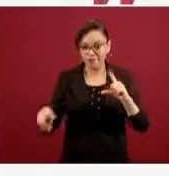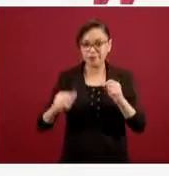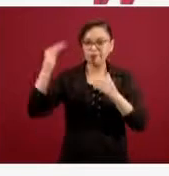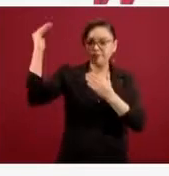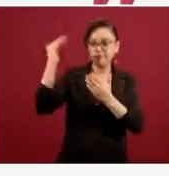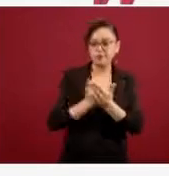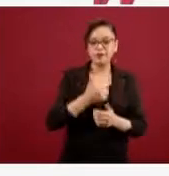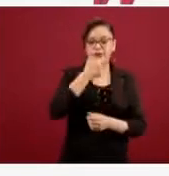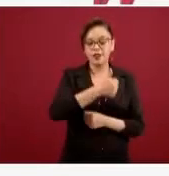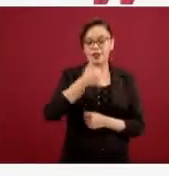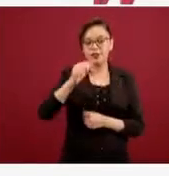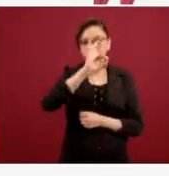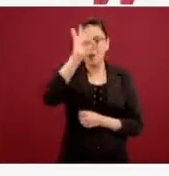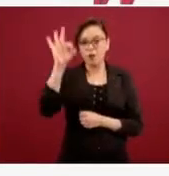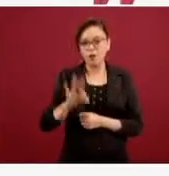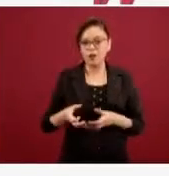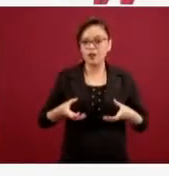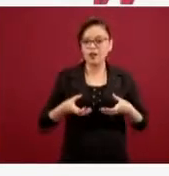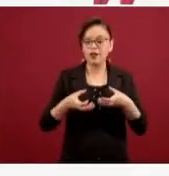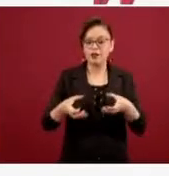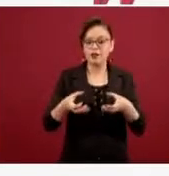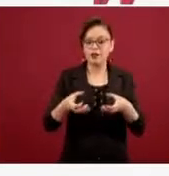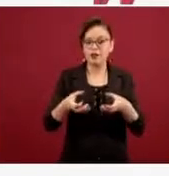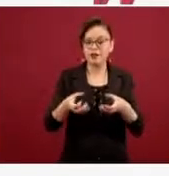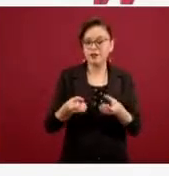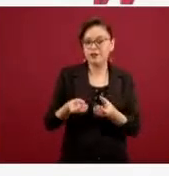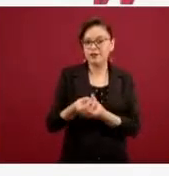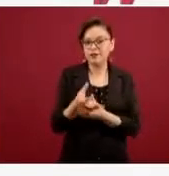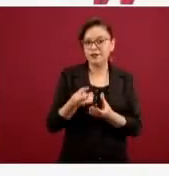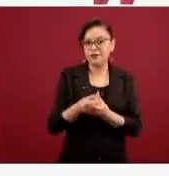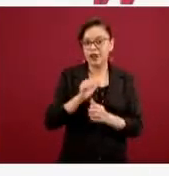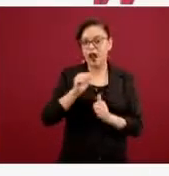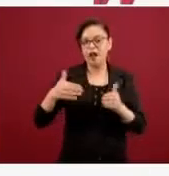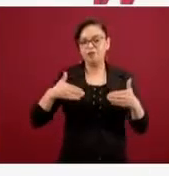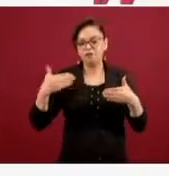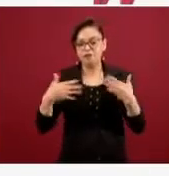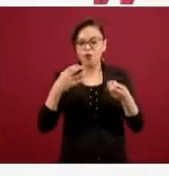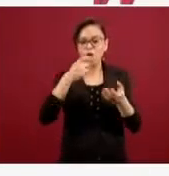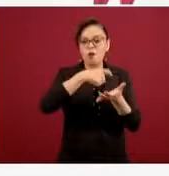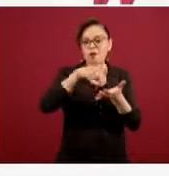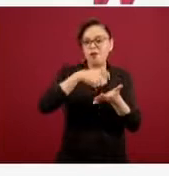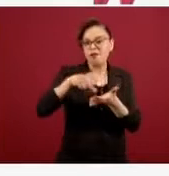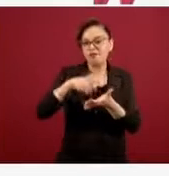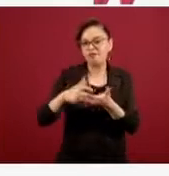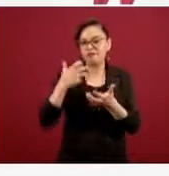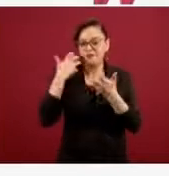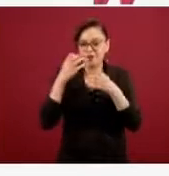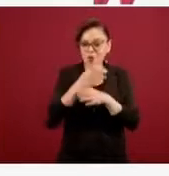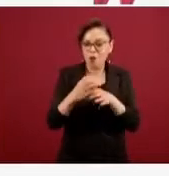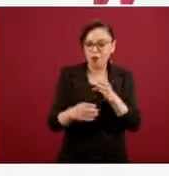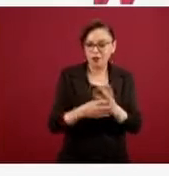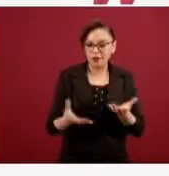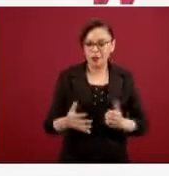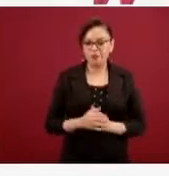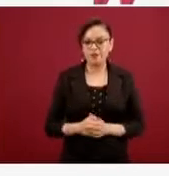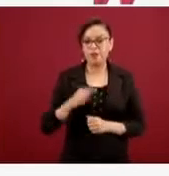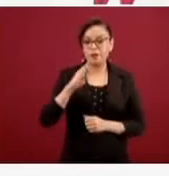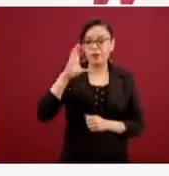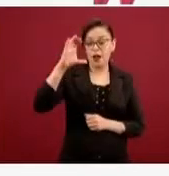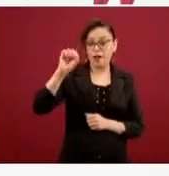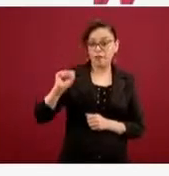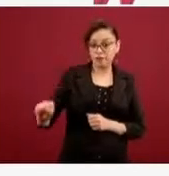de nuestra movilidad en materia de compras y entretenimiento. Quien más ha reducido ha sido el estado de Baja California Sur, y